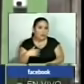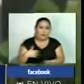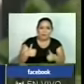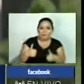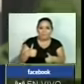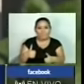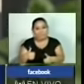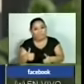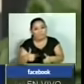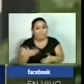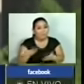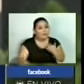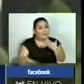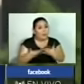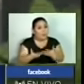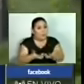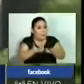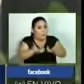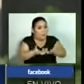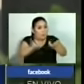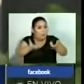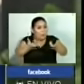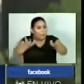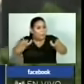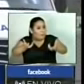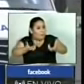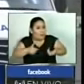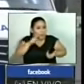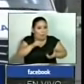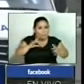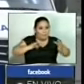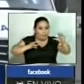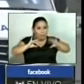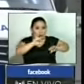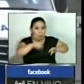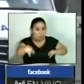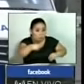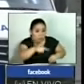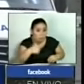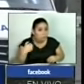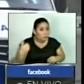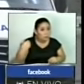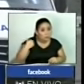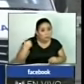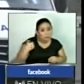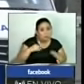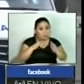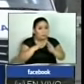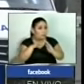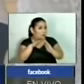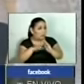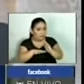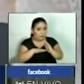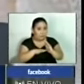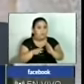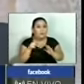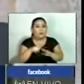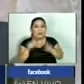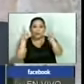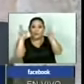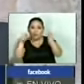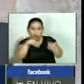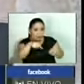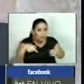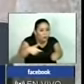alentador. Se prevé la multiplicación de los contagios locales si la población no continúa tomando las medidas. El sistema de